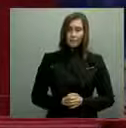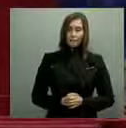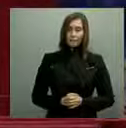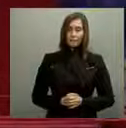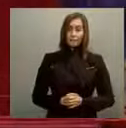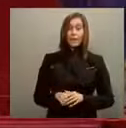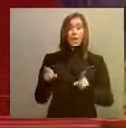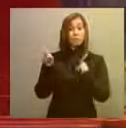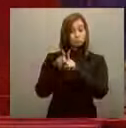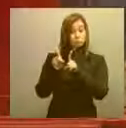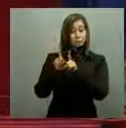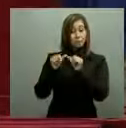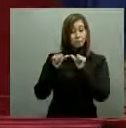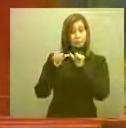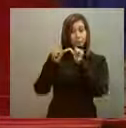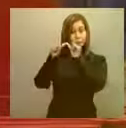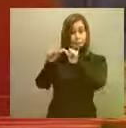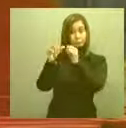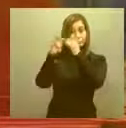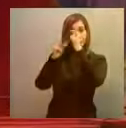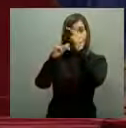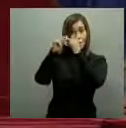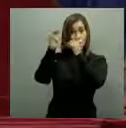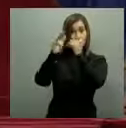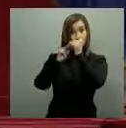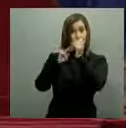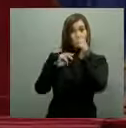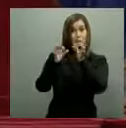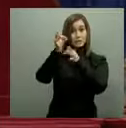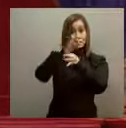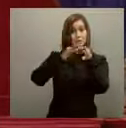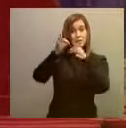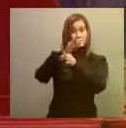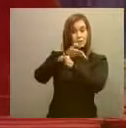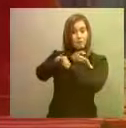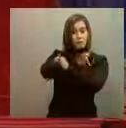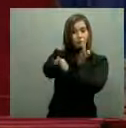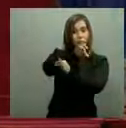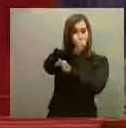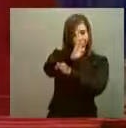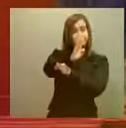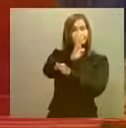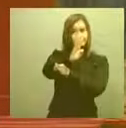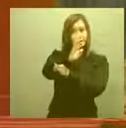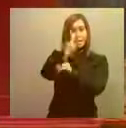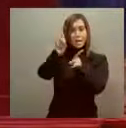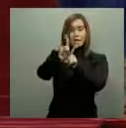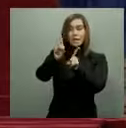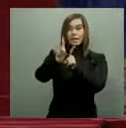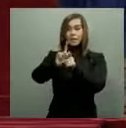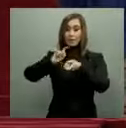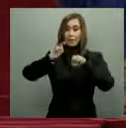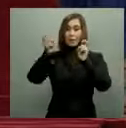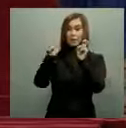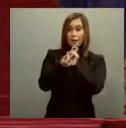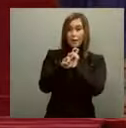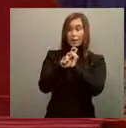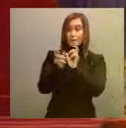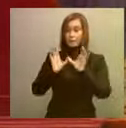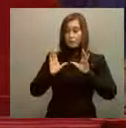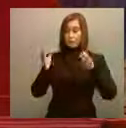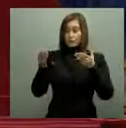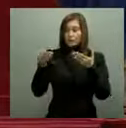También continuamos la construcción de la circunvalación de San Francisco de Macorís y está en proceso el rediseño y mejoramiento del centro